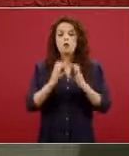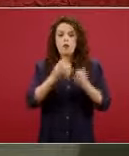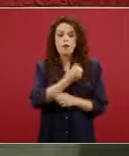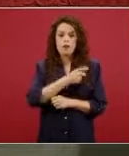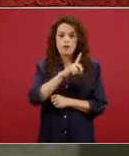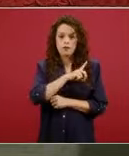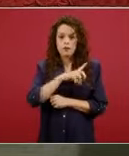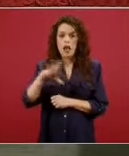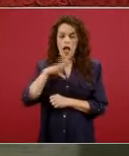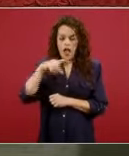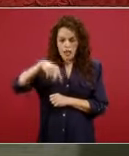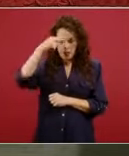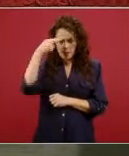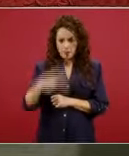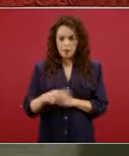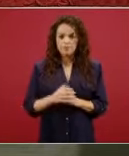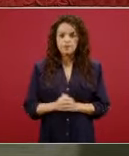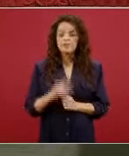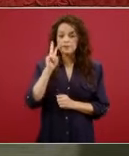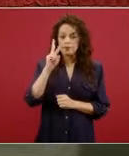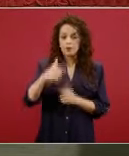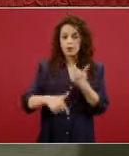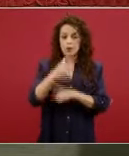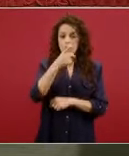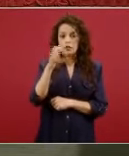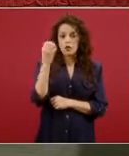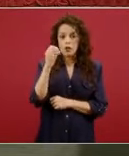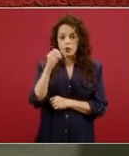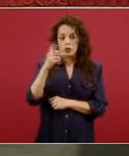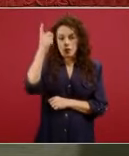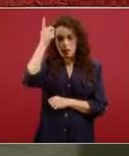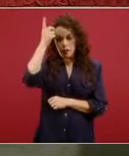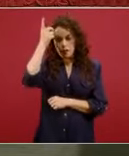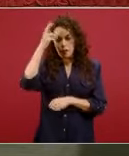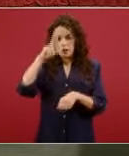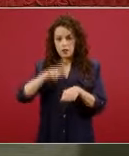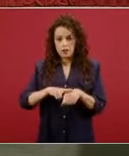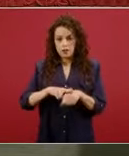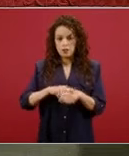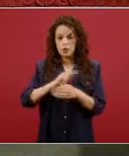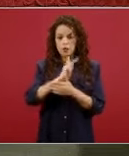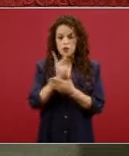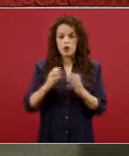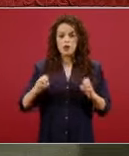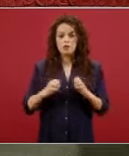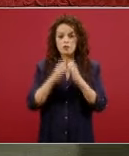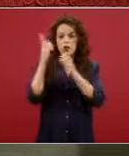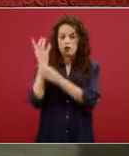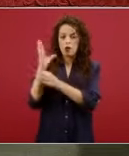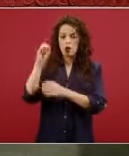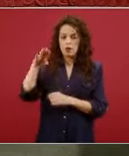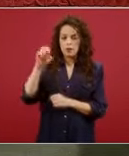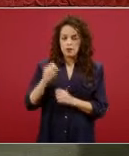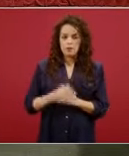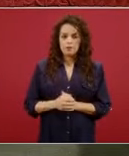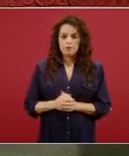tomado. Michael Ryan, 12 de octubre, director del programa de emergencias de la Organización Mundial de la Salud.